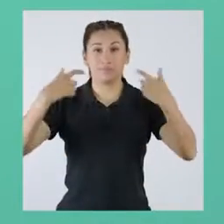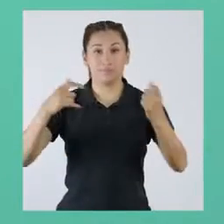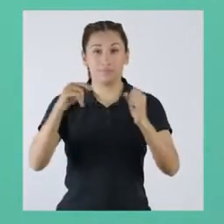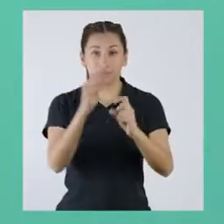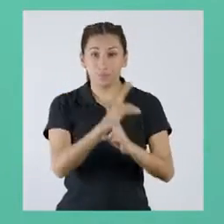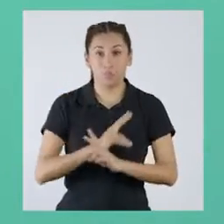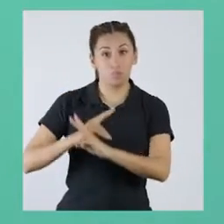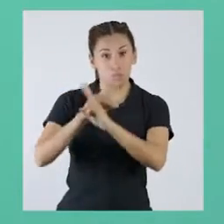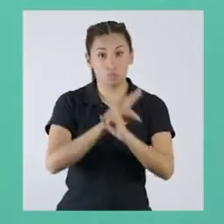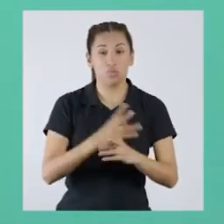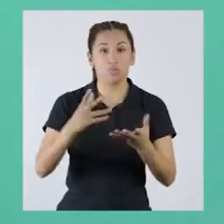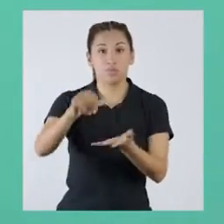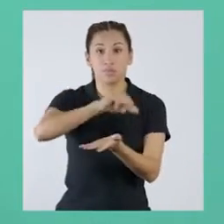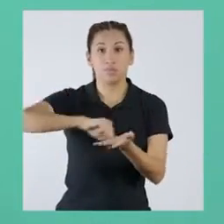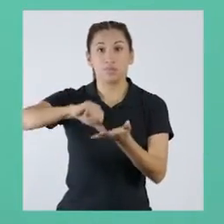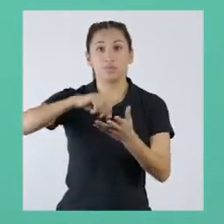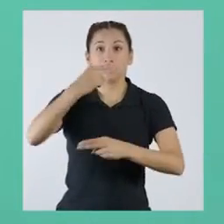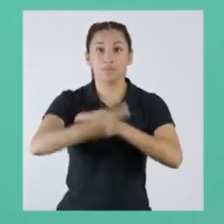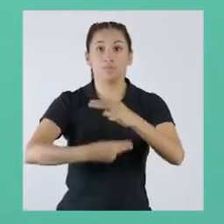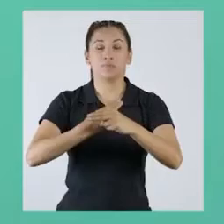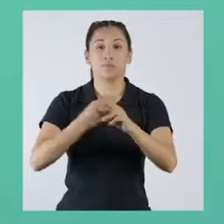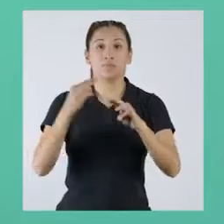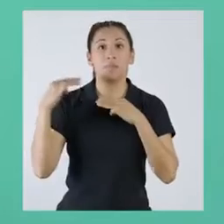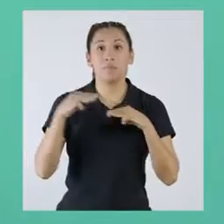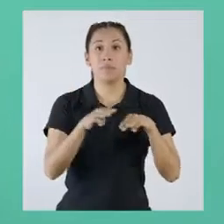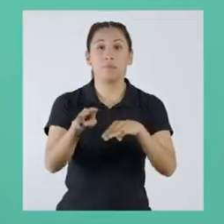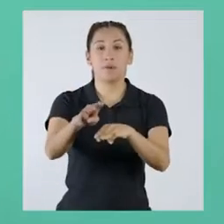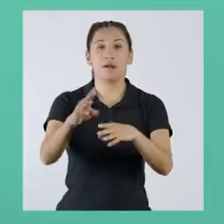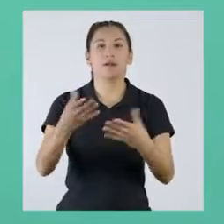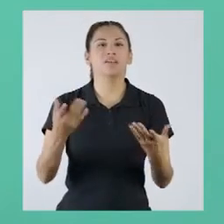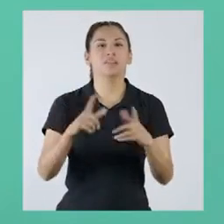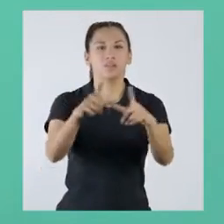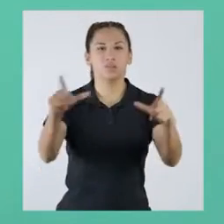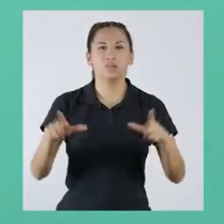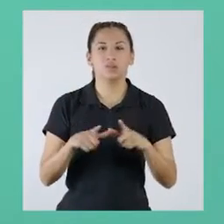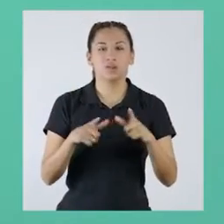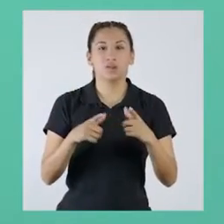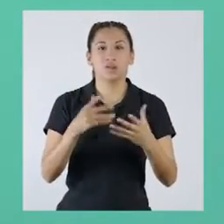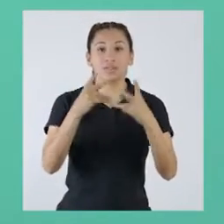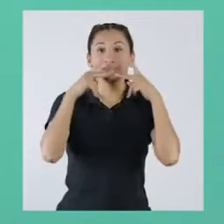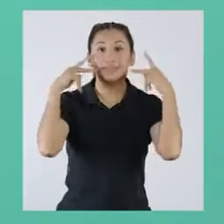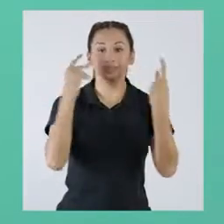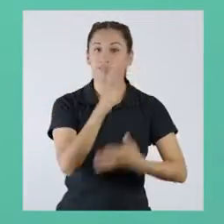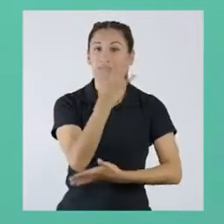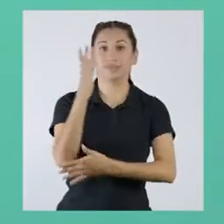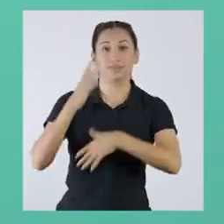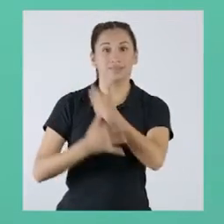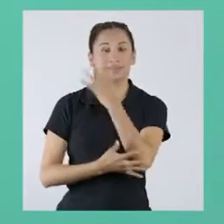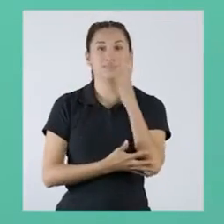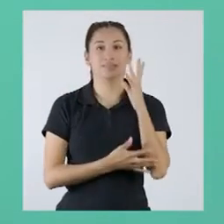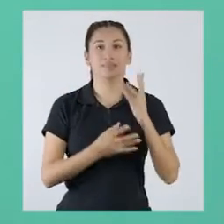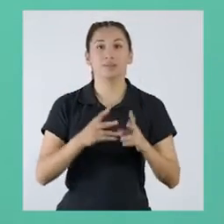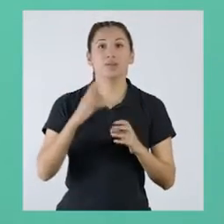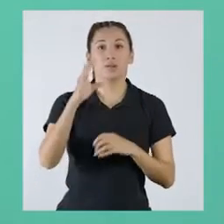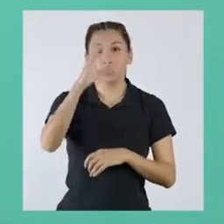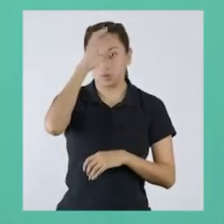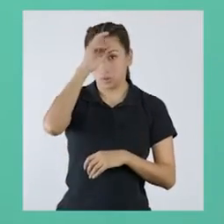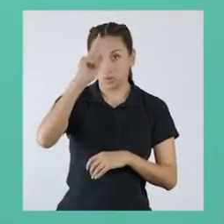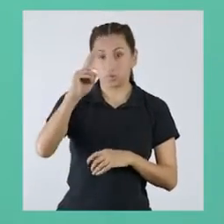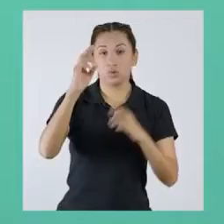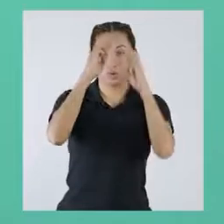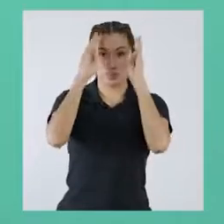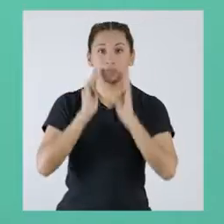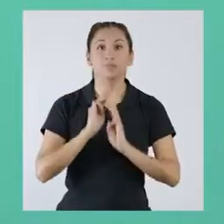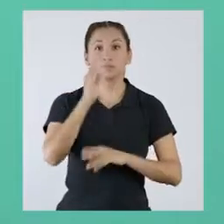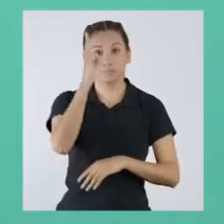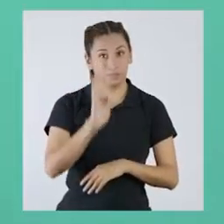reservas naturales es el Parque Nacional del Manu, el cual está ubicado en la cuenca amazónica, en los departamentos de Cusco y